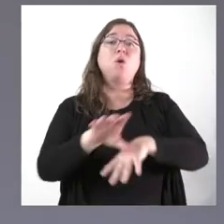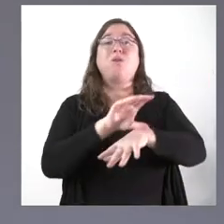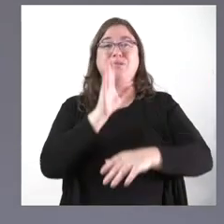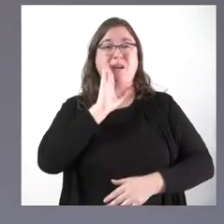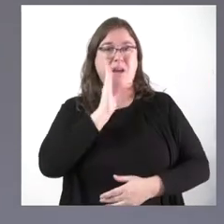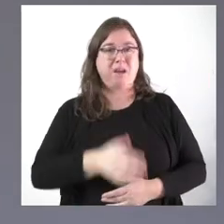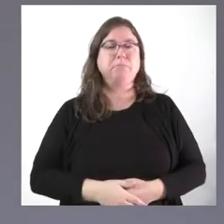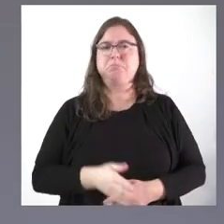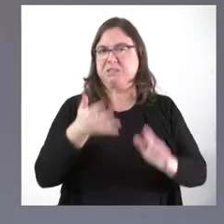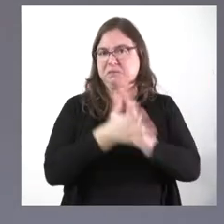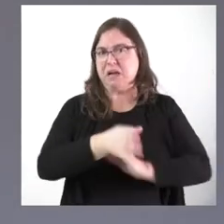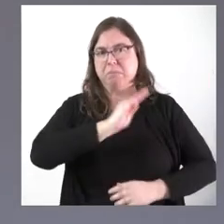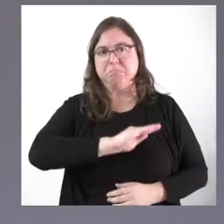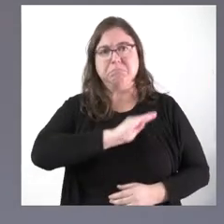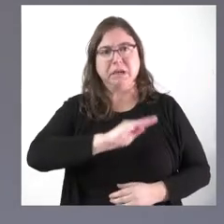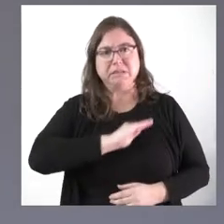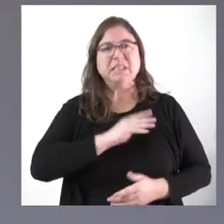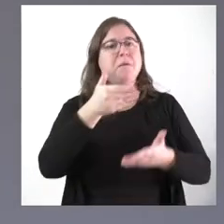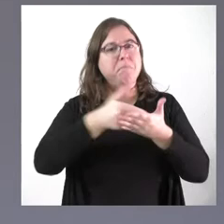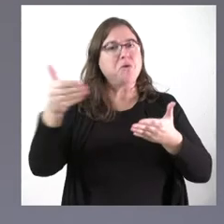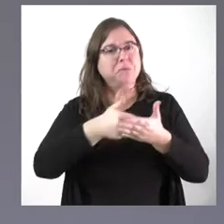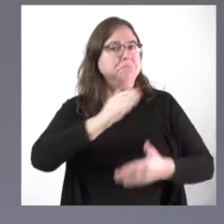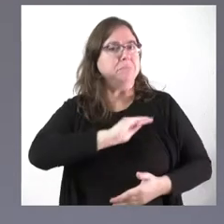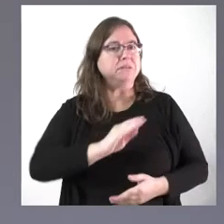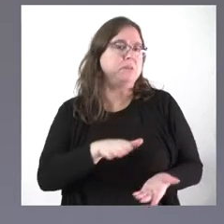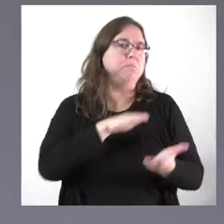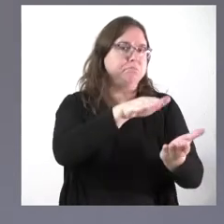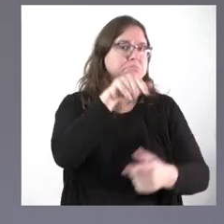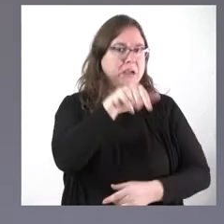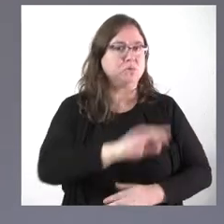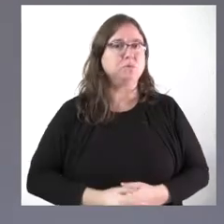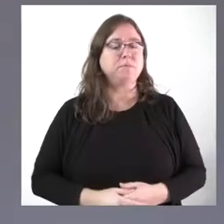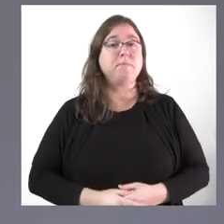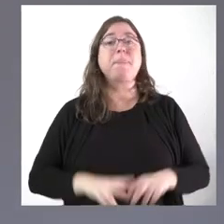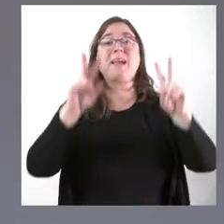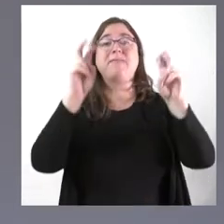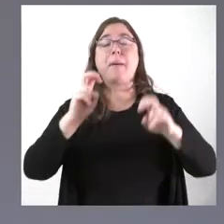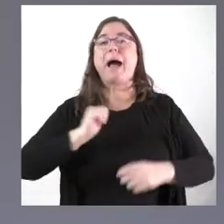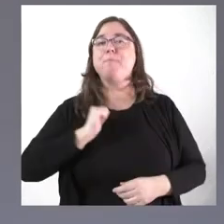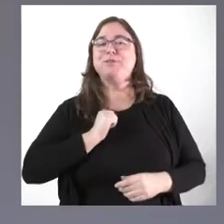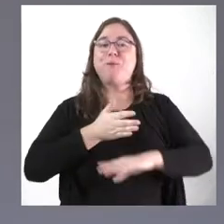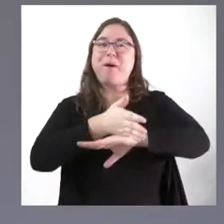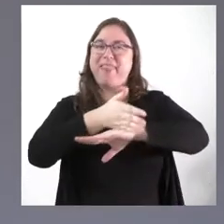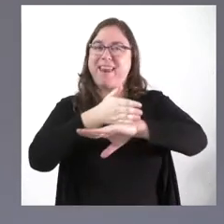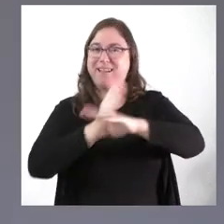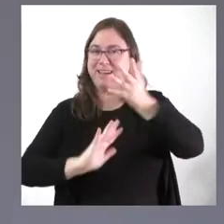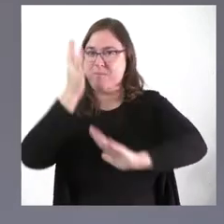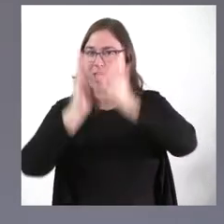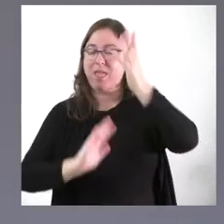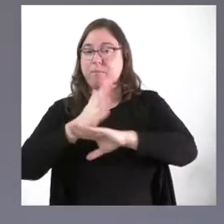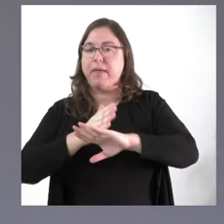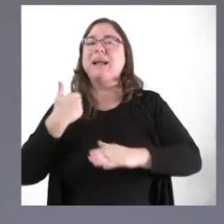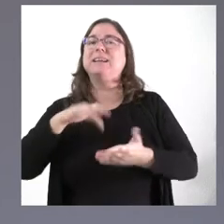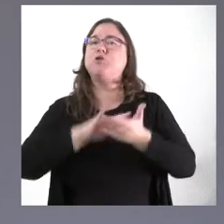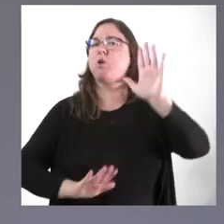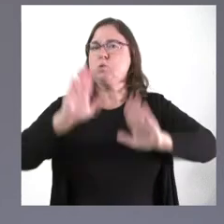Y por tanto Hay bastante millones de euros he puesto en estas actuaciones en materia y aprovechamientos de la madera quemada se han celebrado ya subastas